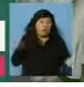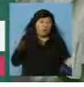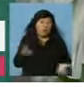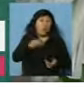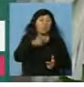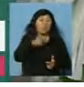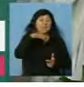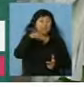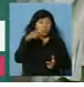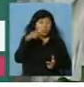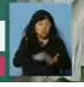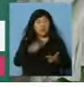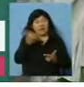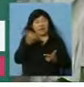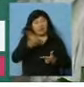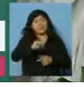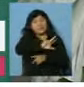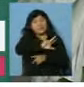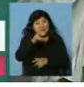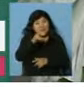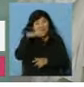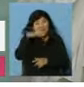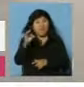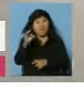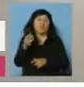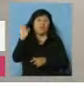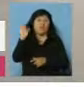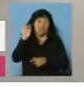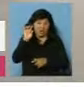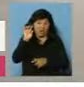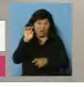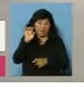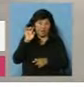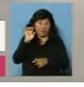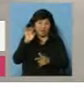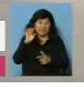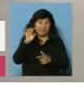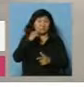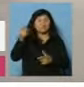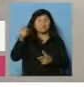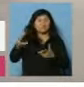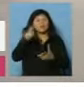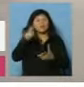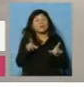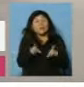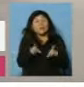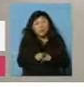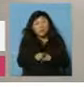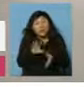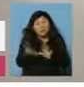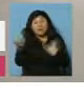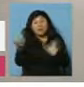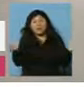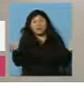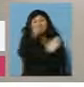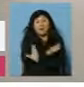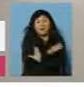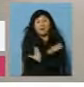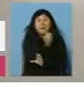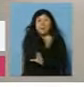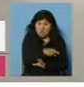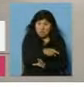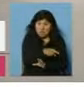en 320 o 330 dólares. Hoy tiene un precio, si se mueve el precio de dólar, en peso es mucho más caro y